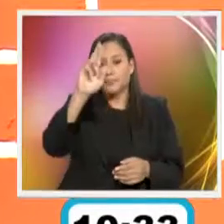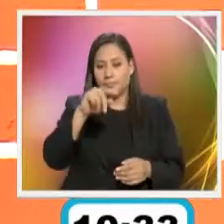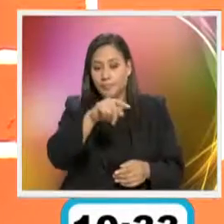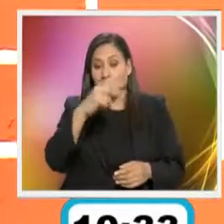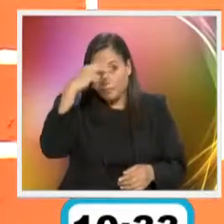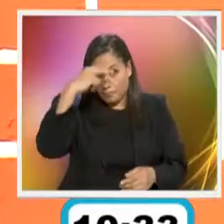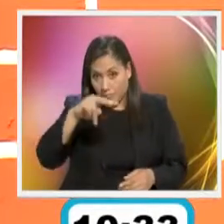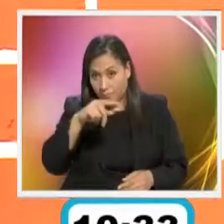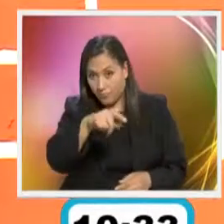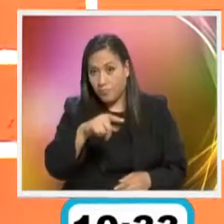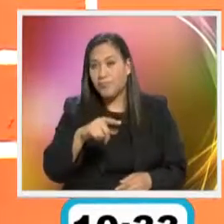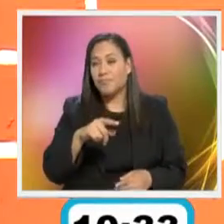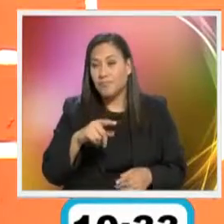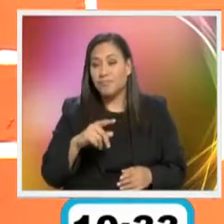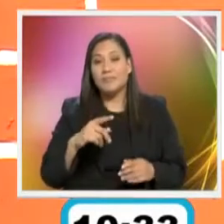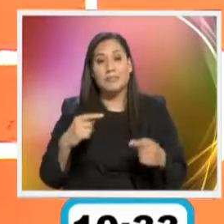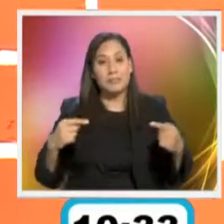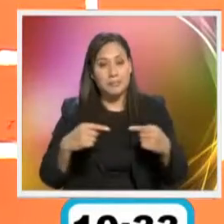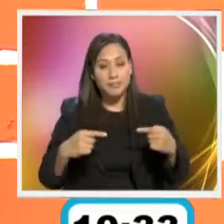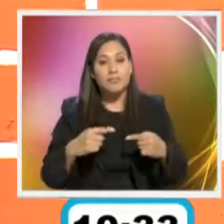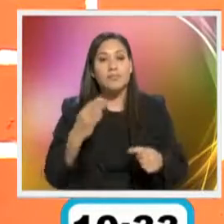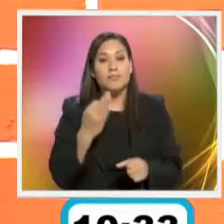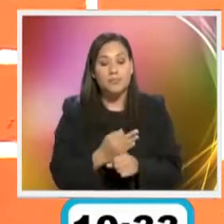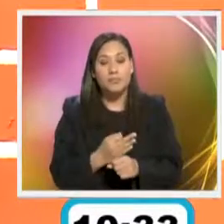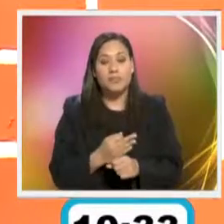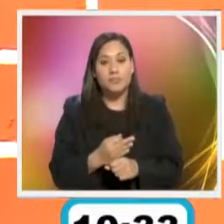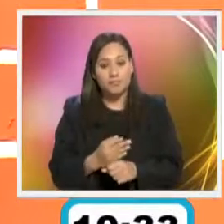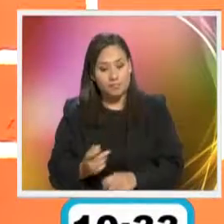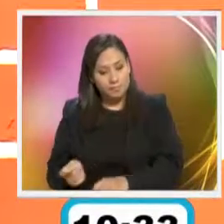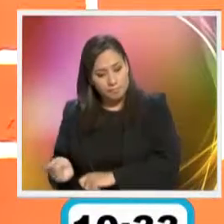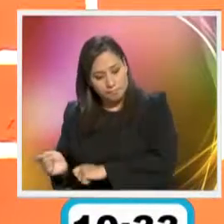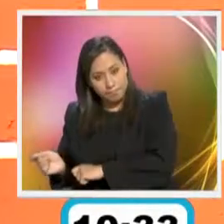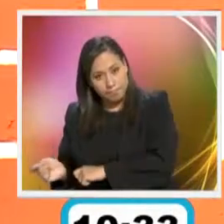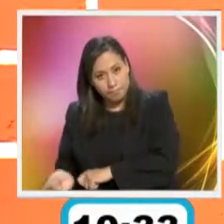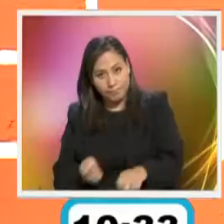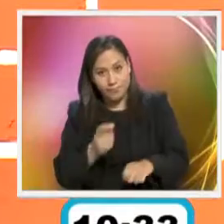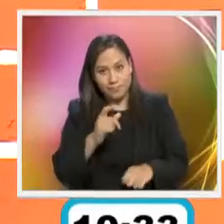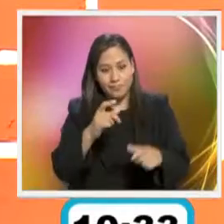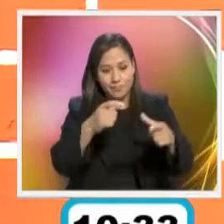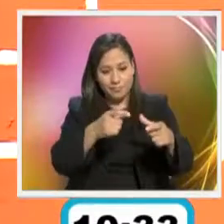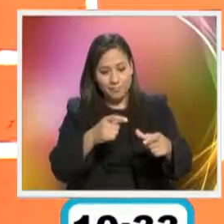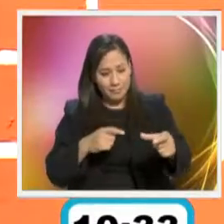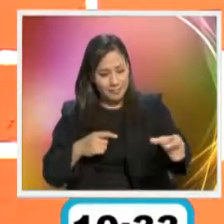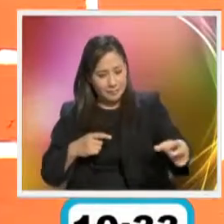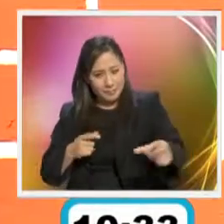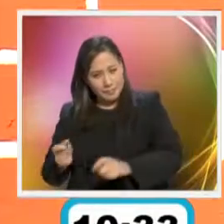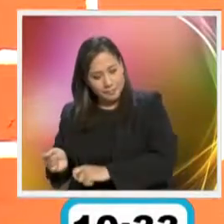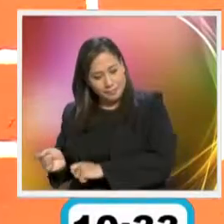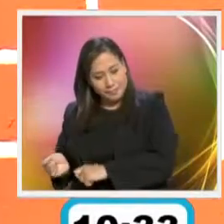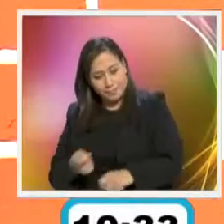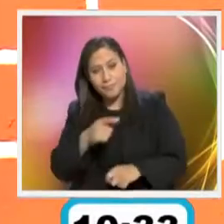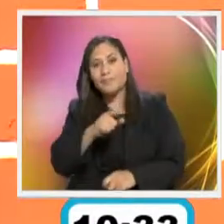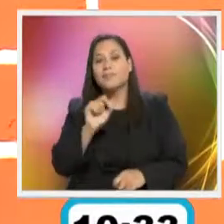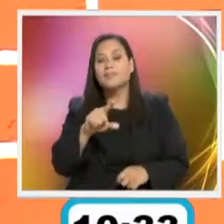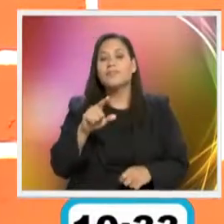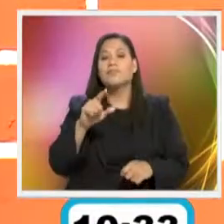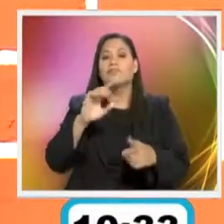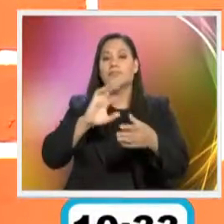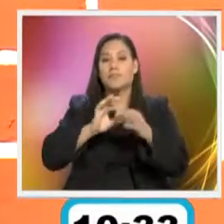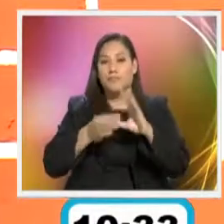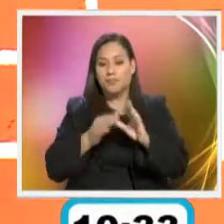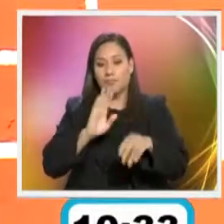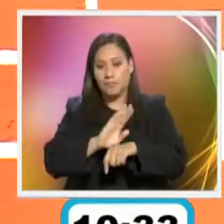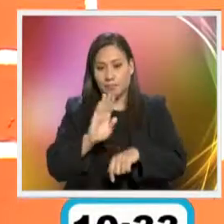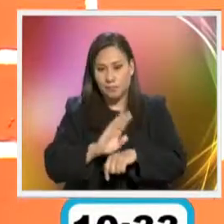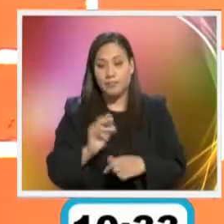está teniendo pues en disputa en el golf, un deporte que se integra a esta agenda olímpica de Brasil, como lo es el